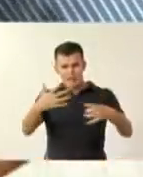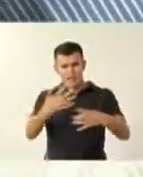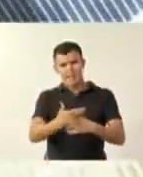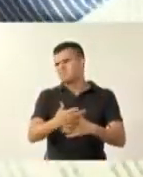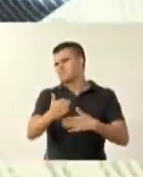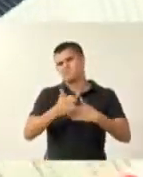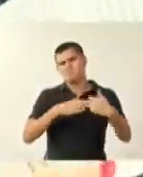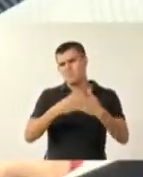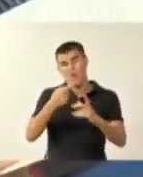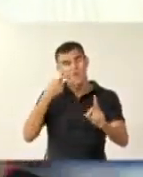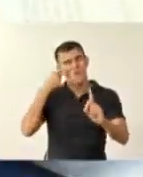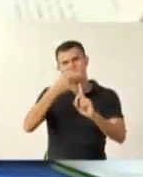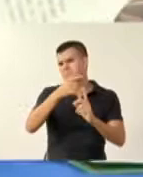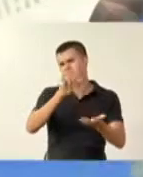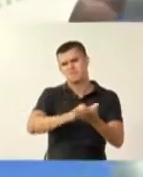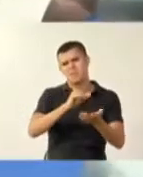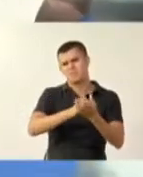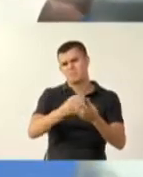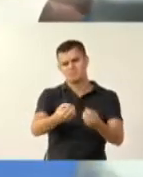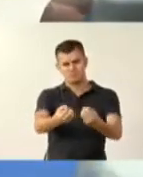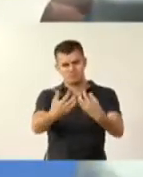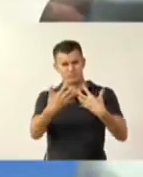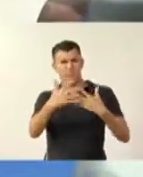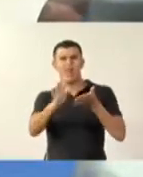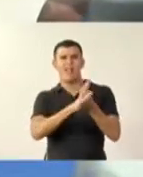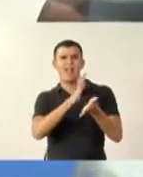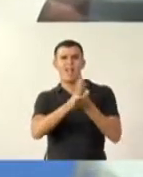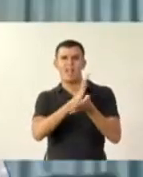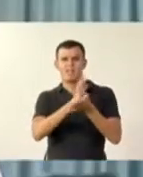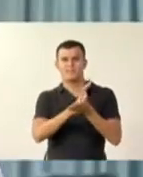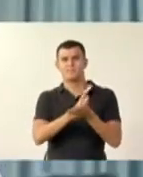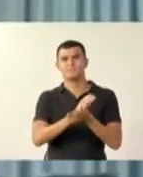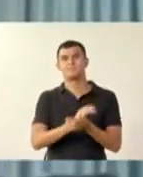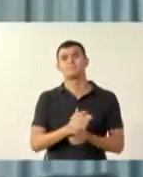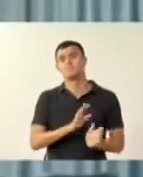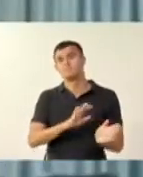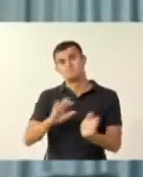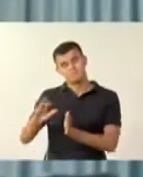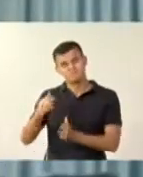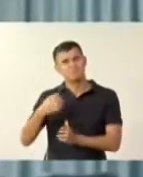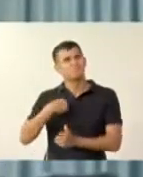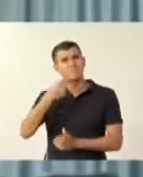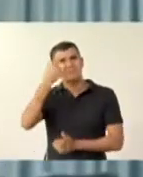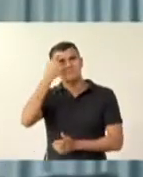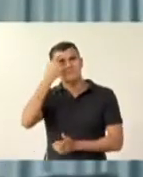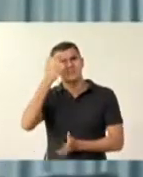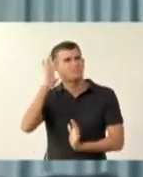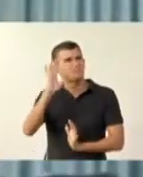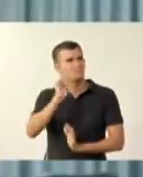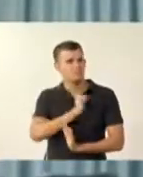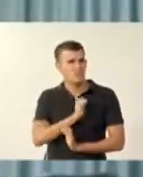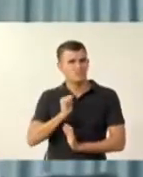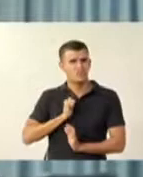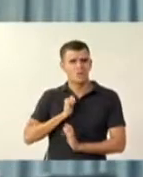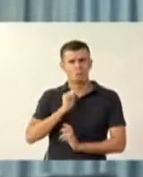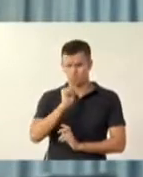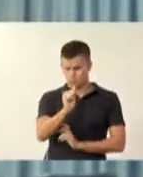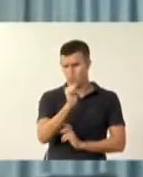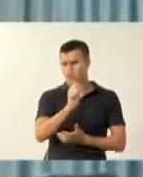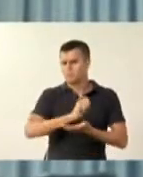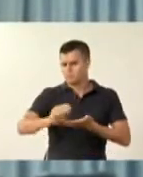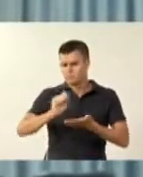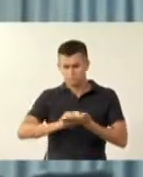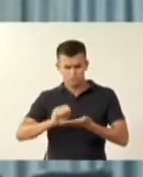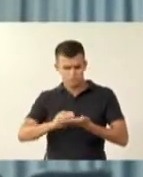difusión, llegando incluso a lectores lejanos a través de Internet. Pues es mi criterio que escriban y que escriban para sí mismos pensando